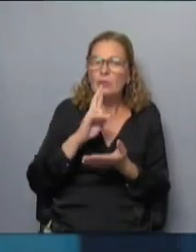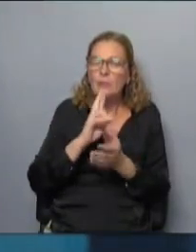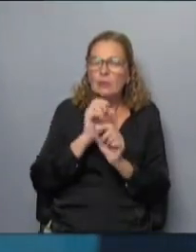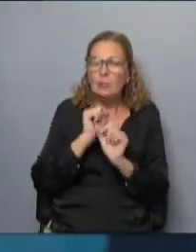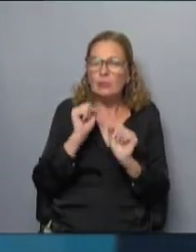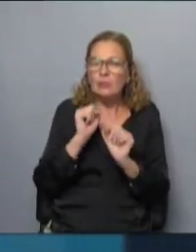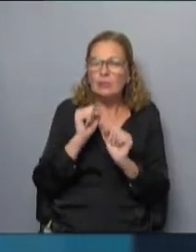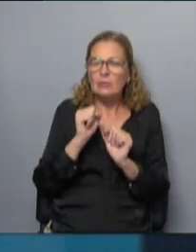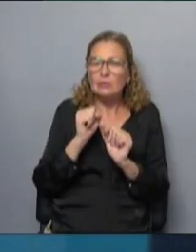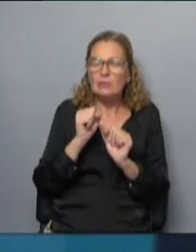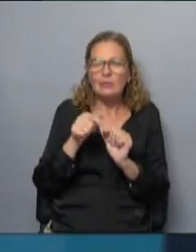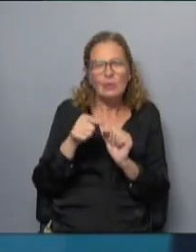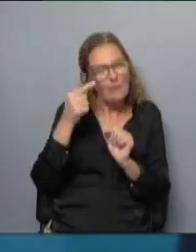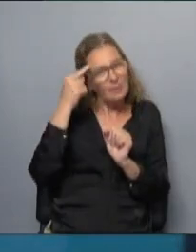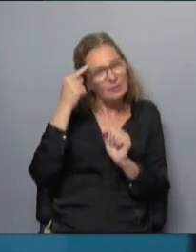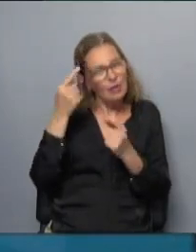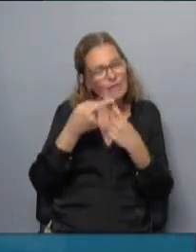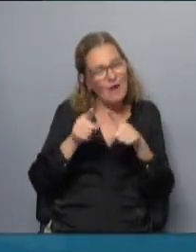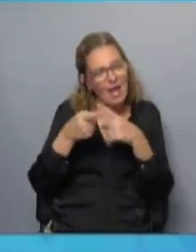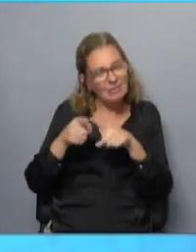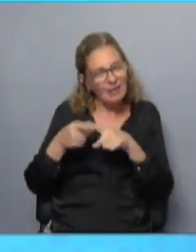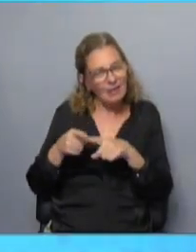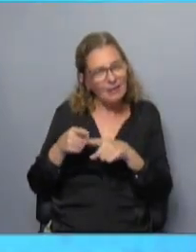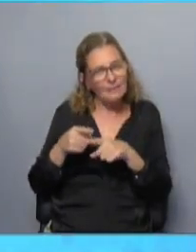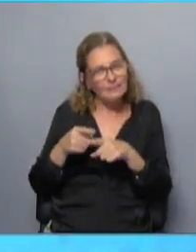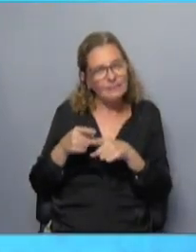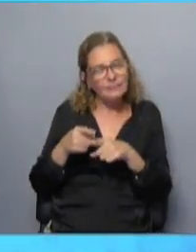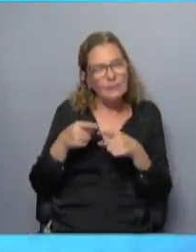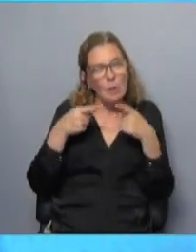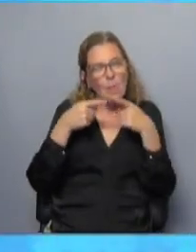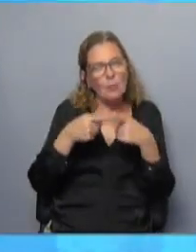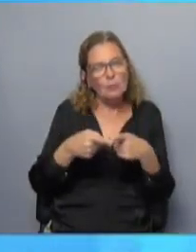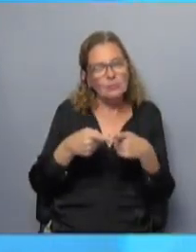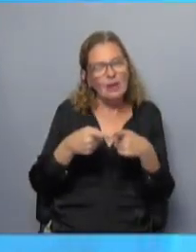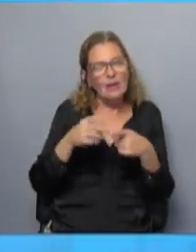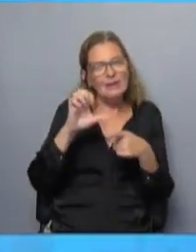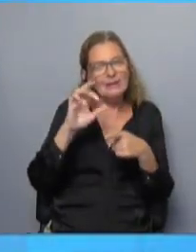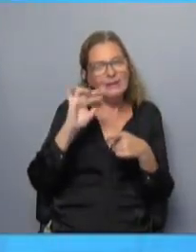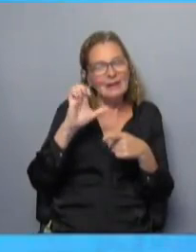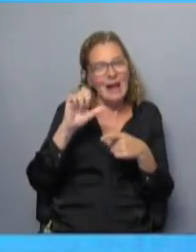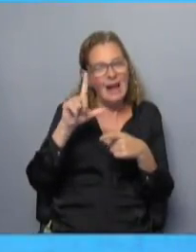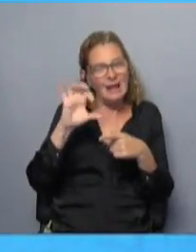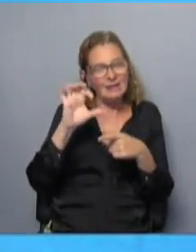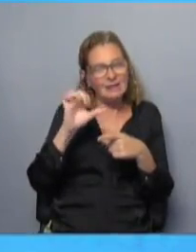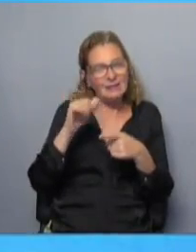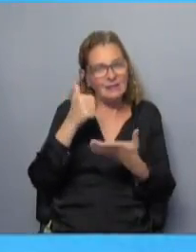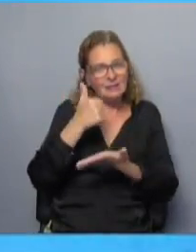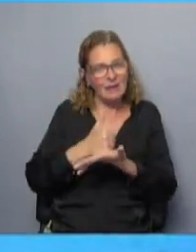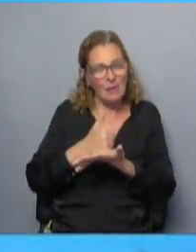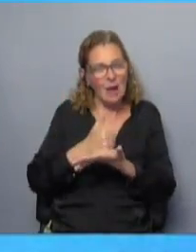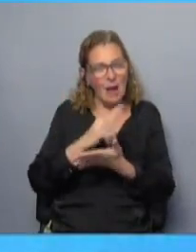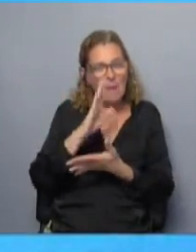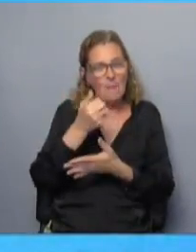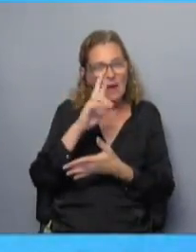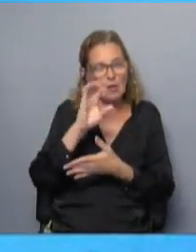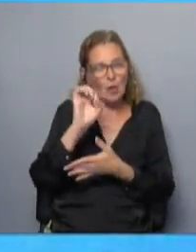bueno yo se la voy a dar porque en realidad yo hablando con distintos analistas me dicen punta de rieles funcionó pues estaba parodi porque